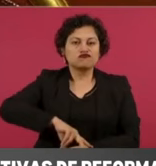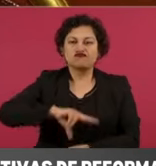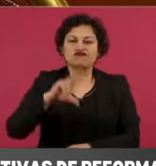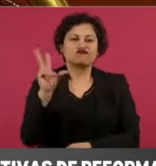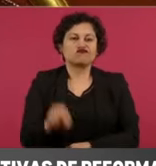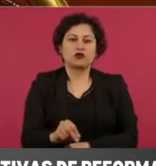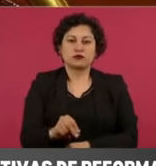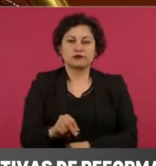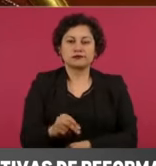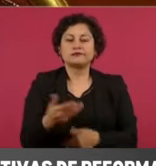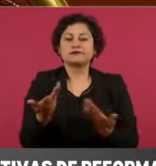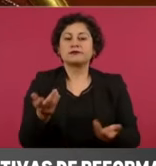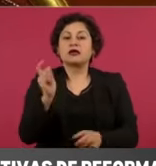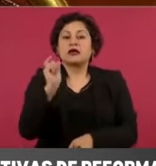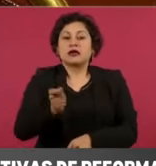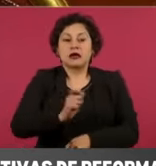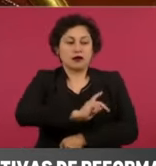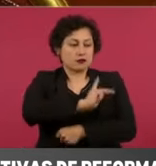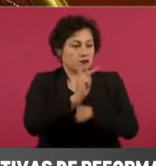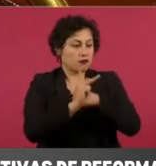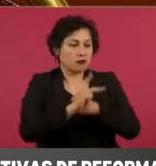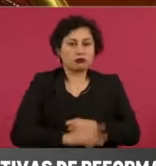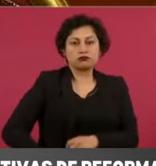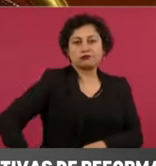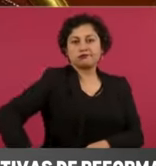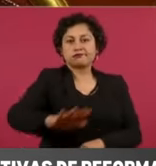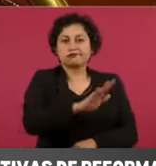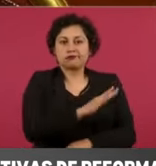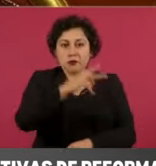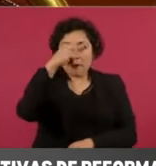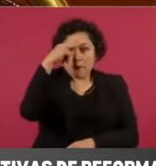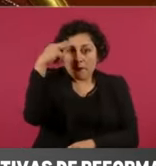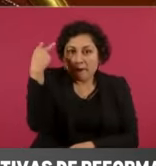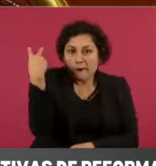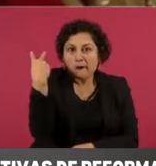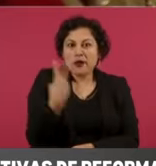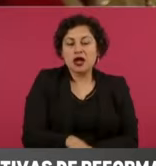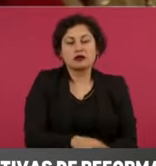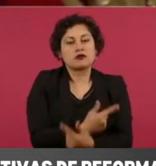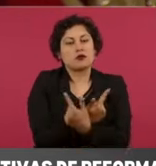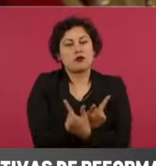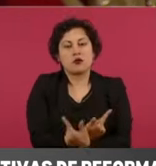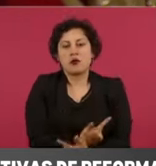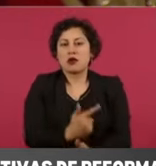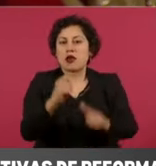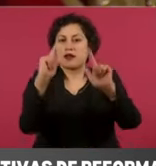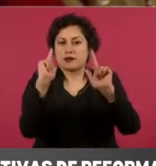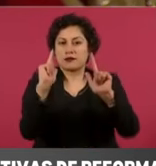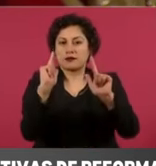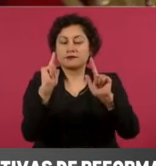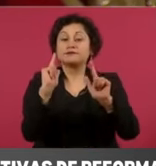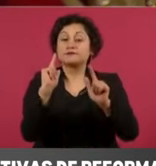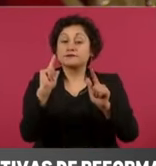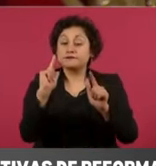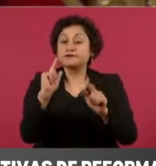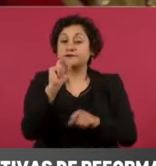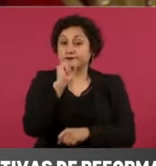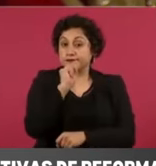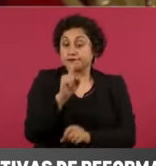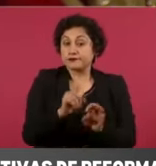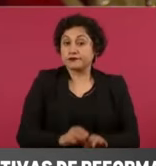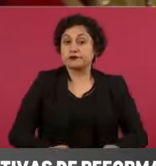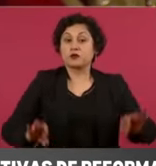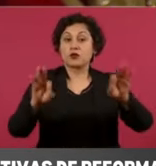que reafirma que somos una república y divide los poderes en ejecutivo,